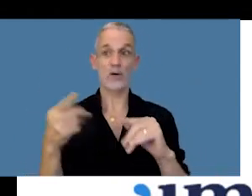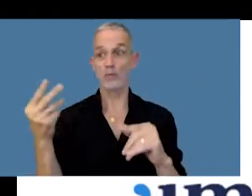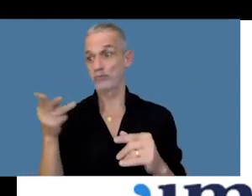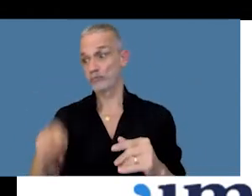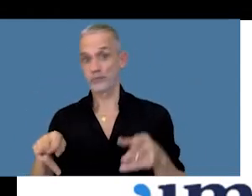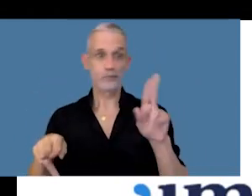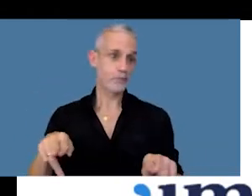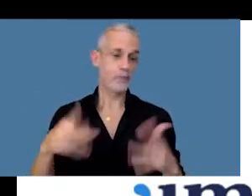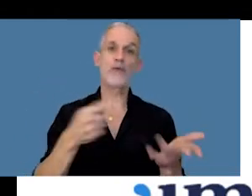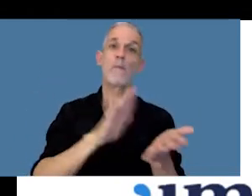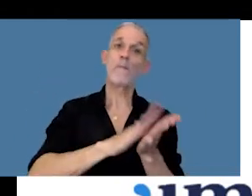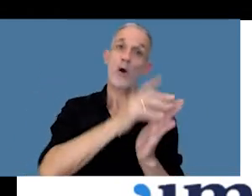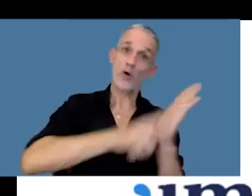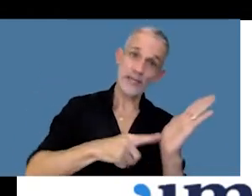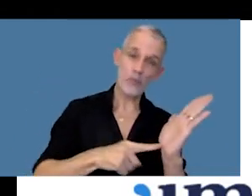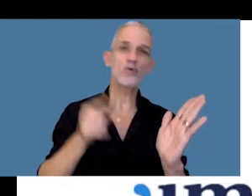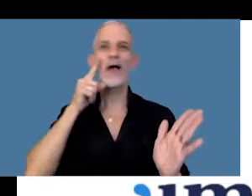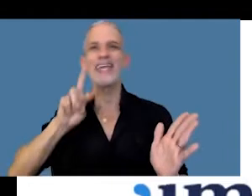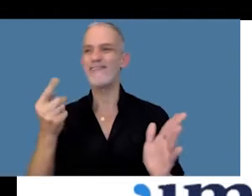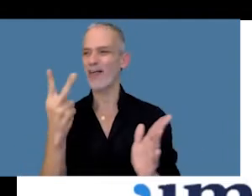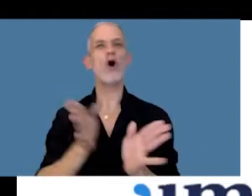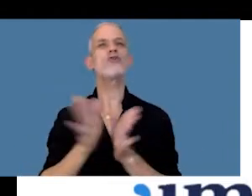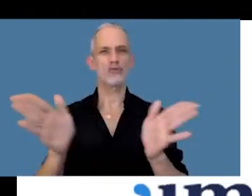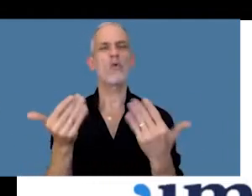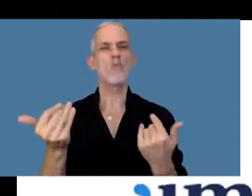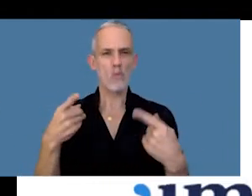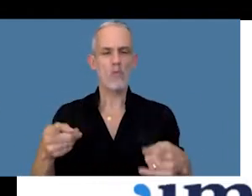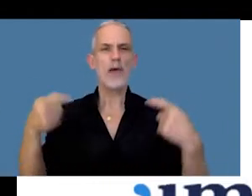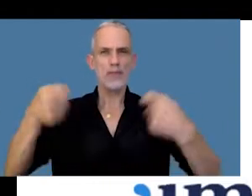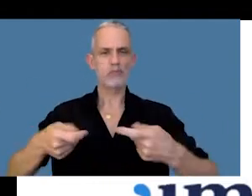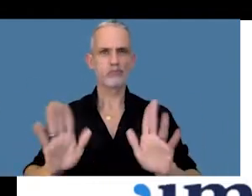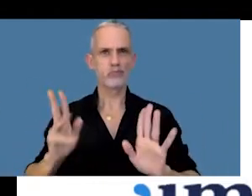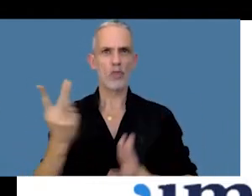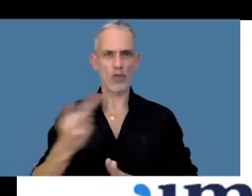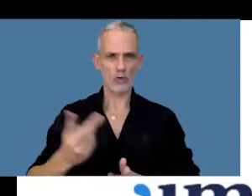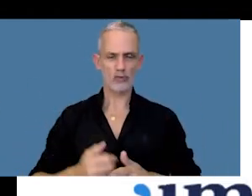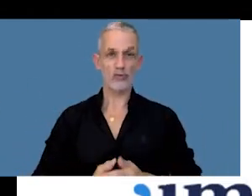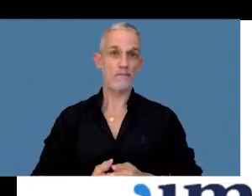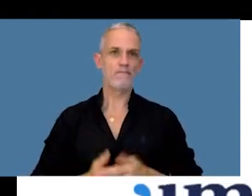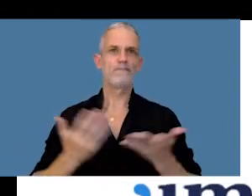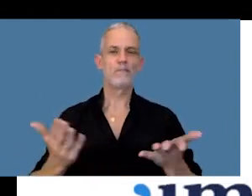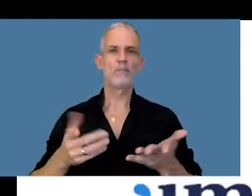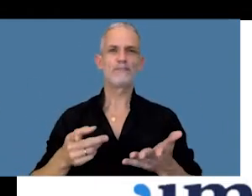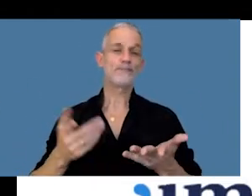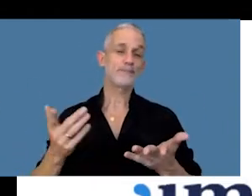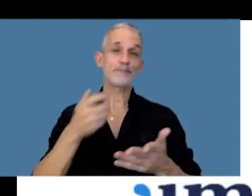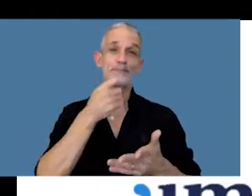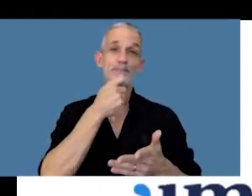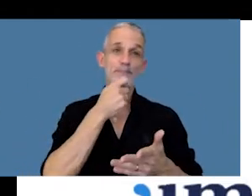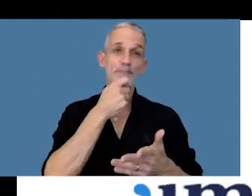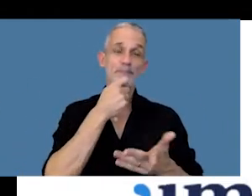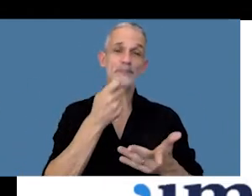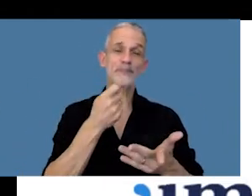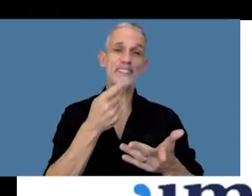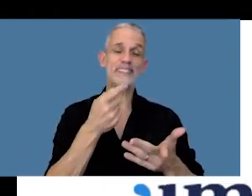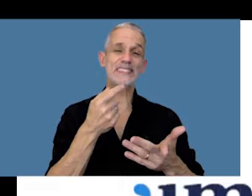caso, monotributo y el impuesto a las ganancias. En tanto que lo